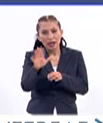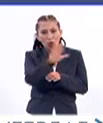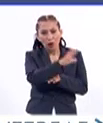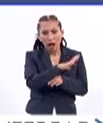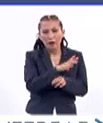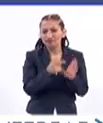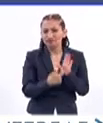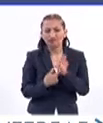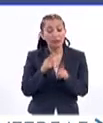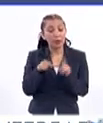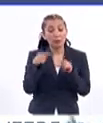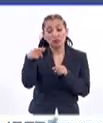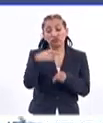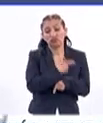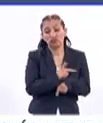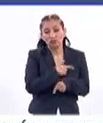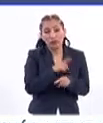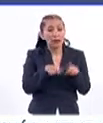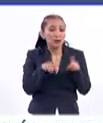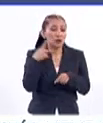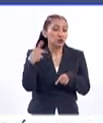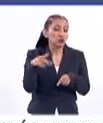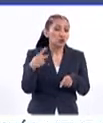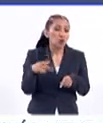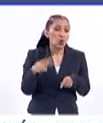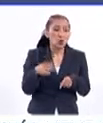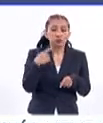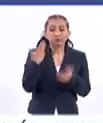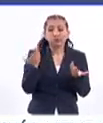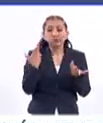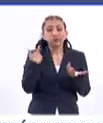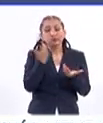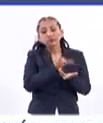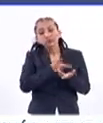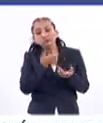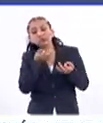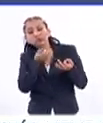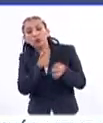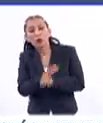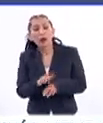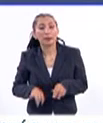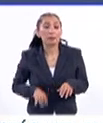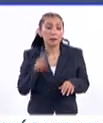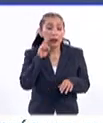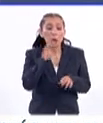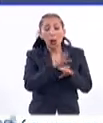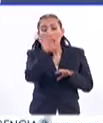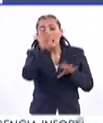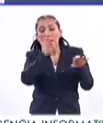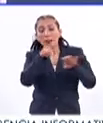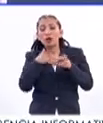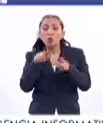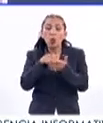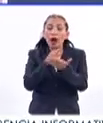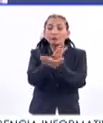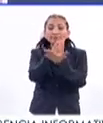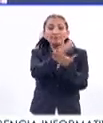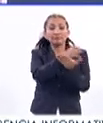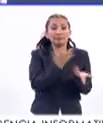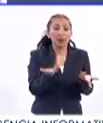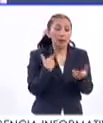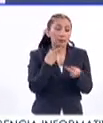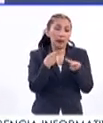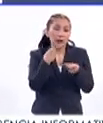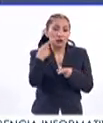Entonces, depende de sus gustos, depende de sus acercamientos, Las pues vayan viendo ubicaciones. cuáles son las rutas y ahora sí que